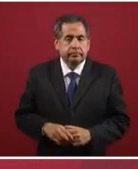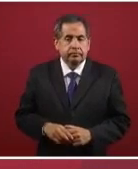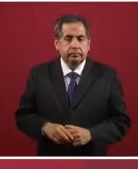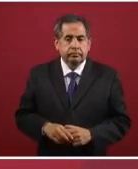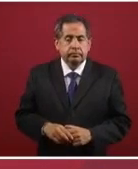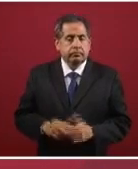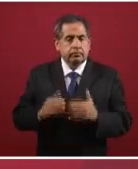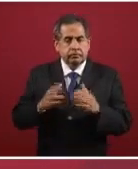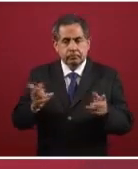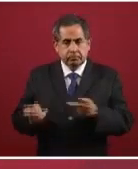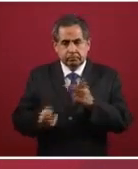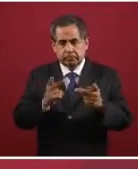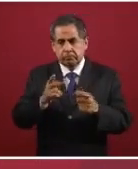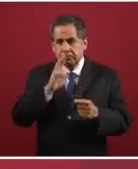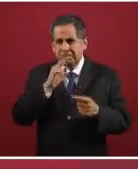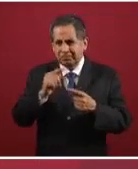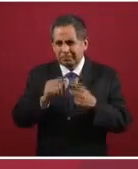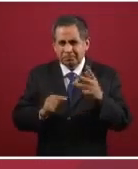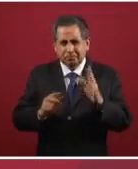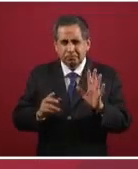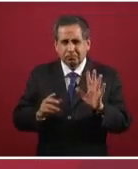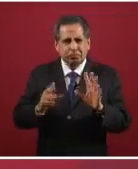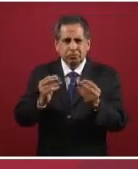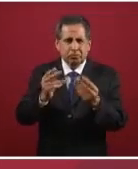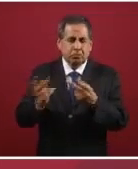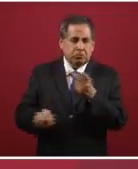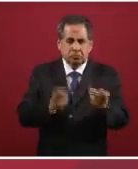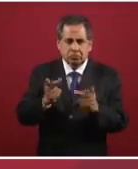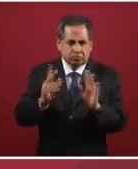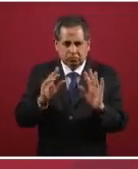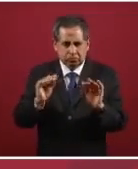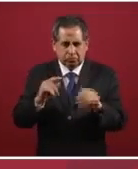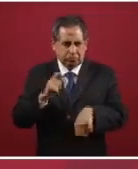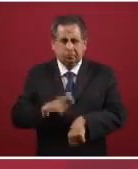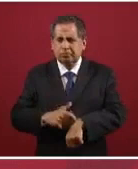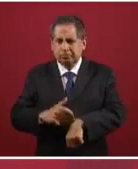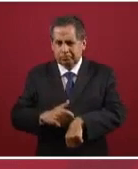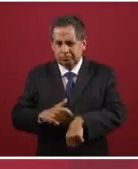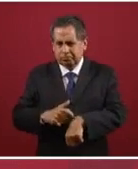Abrimos para preguntas, respuestas, no muchas por